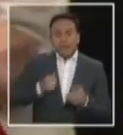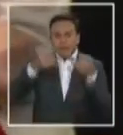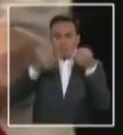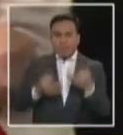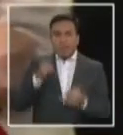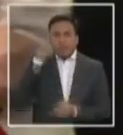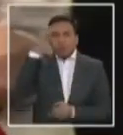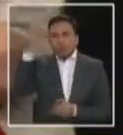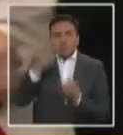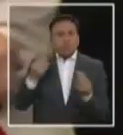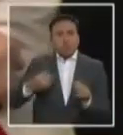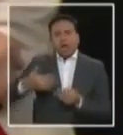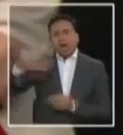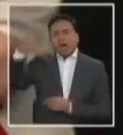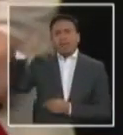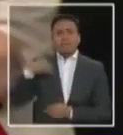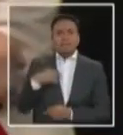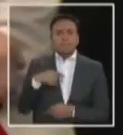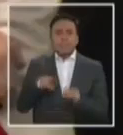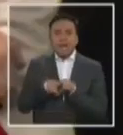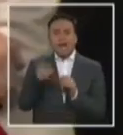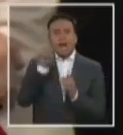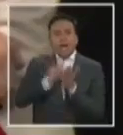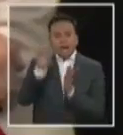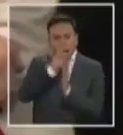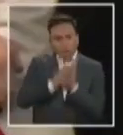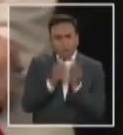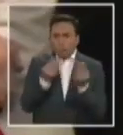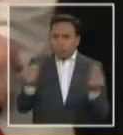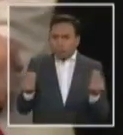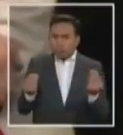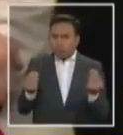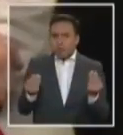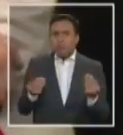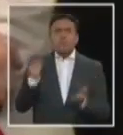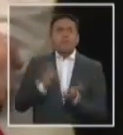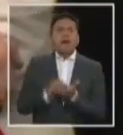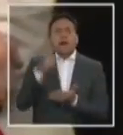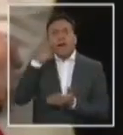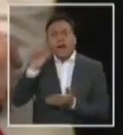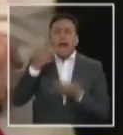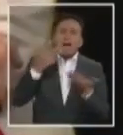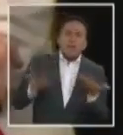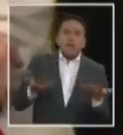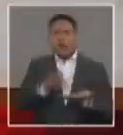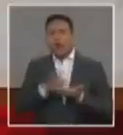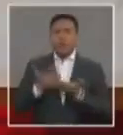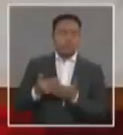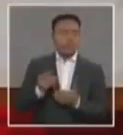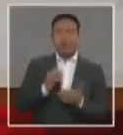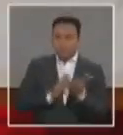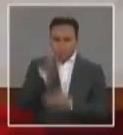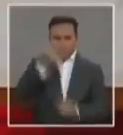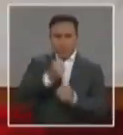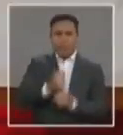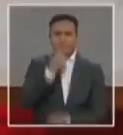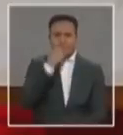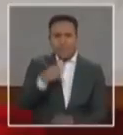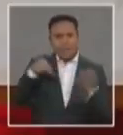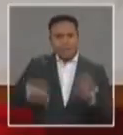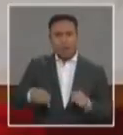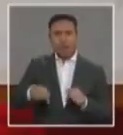visit en todas las regiones todos los jueves y no no todo pasa en Concepción sino que en en las comunas de bío en las comunas de